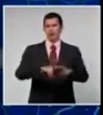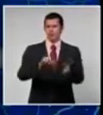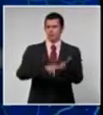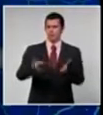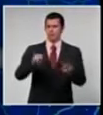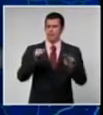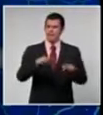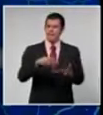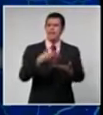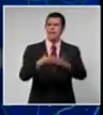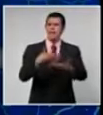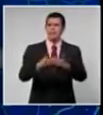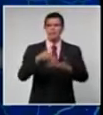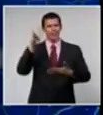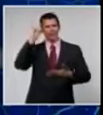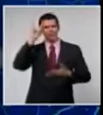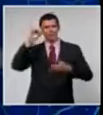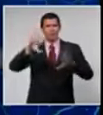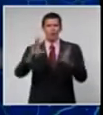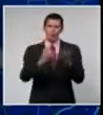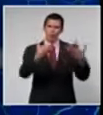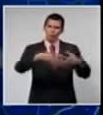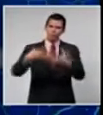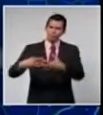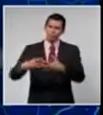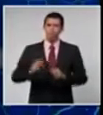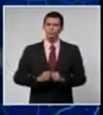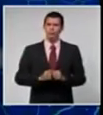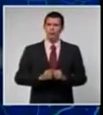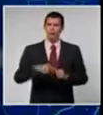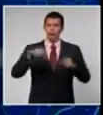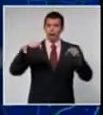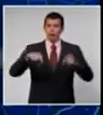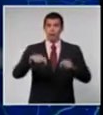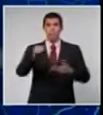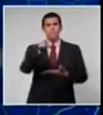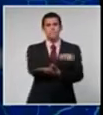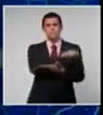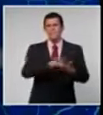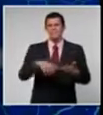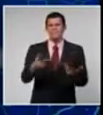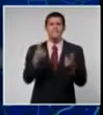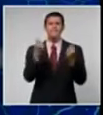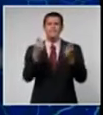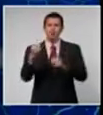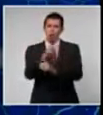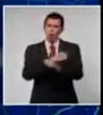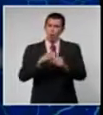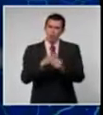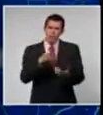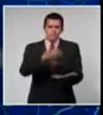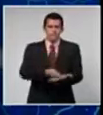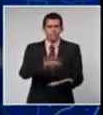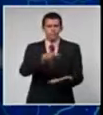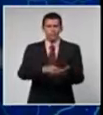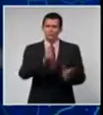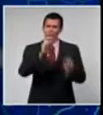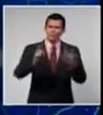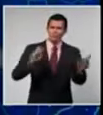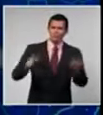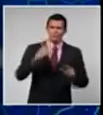programa financiado por la Unión Europea para apoyar los esfuerzos gubernamentales en la implementación de la política del uso de fuentes renovables